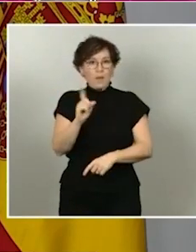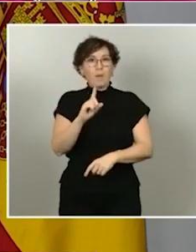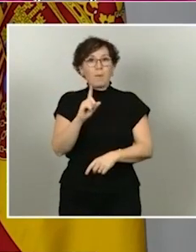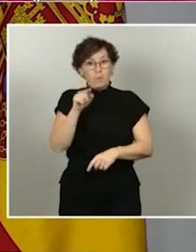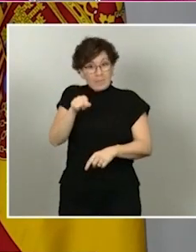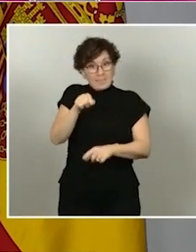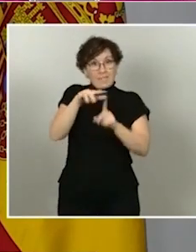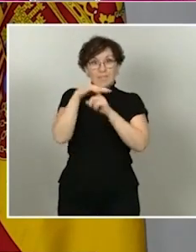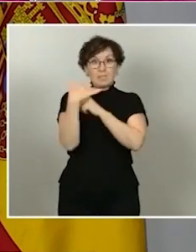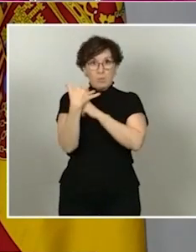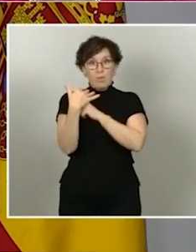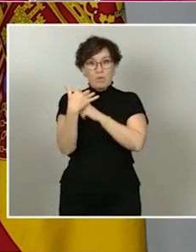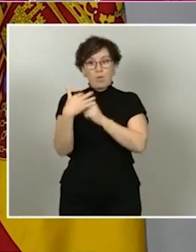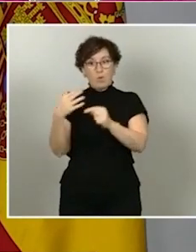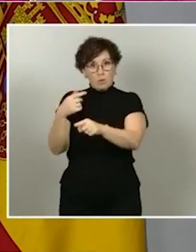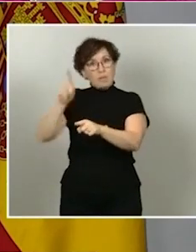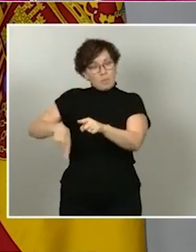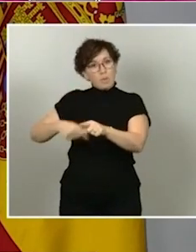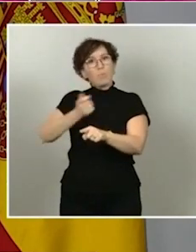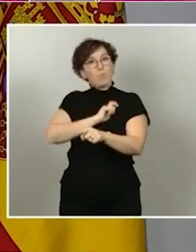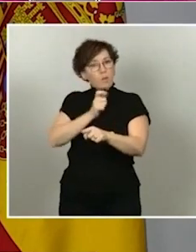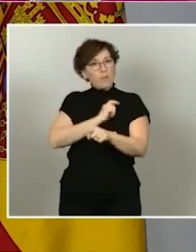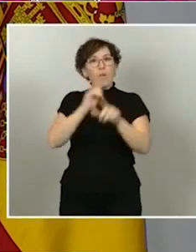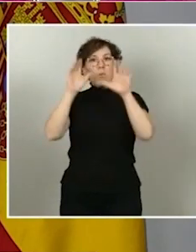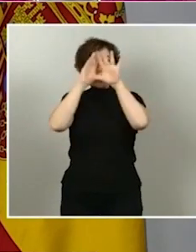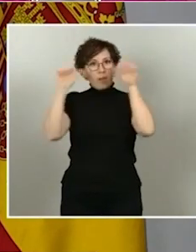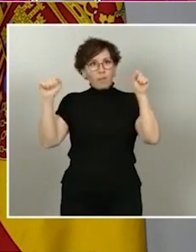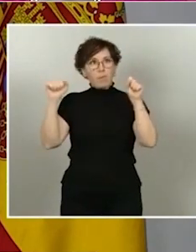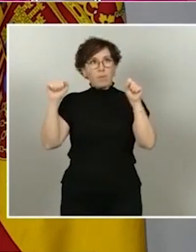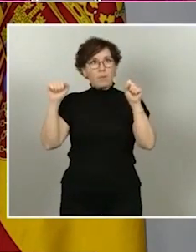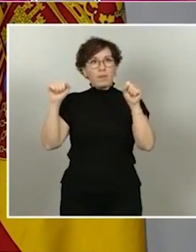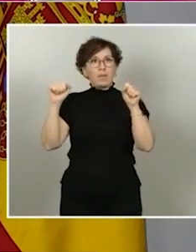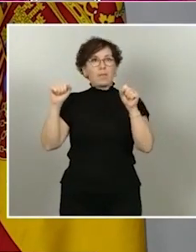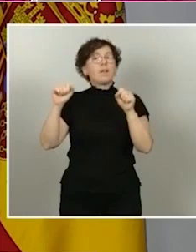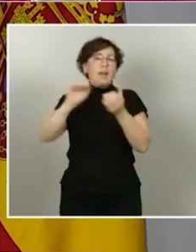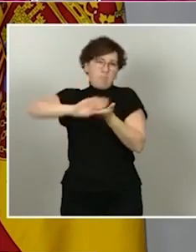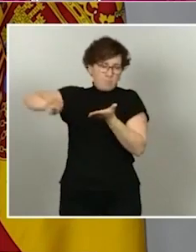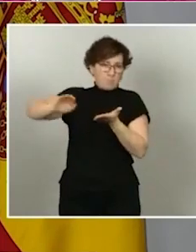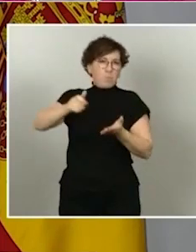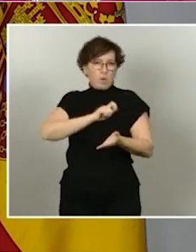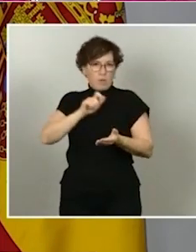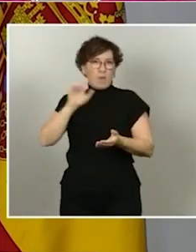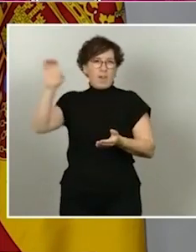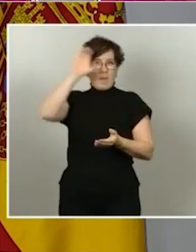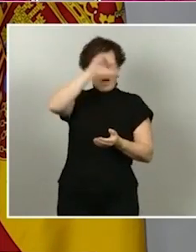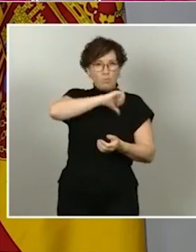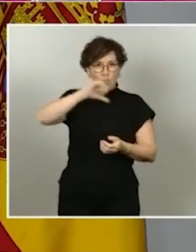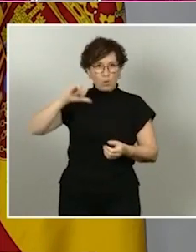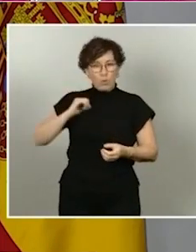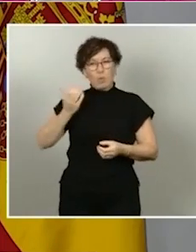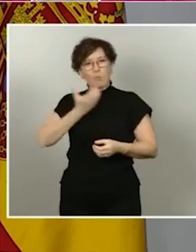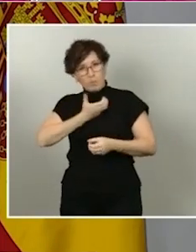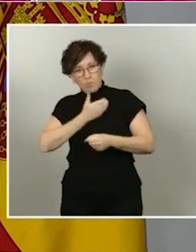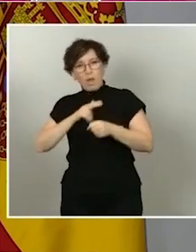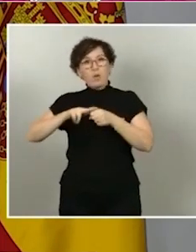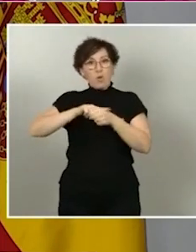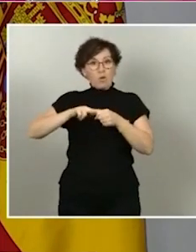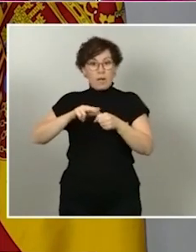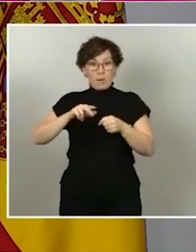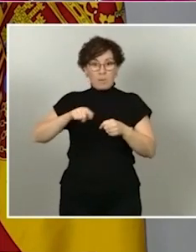Y nosotros no podemos permitir ese tipo de acusaciones o ese tipo de, vamos a decirlo de alguna manera,